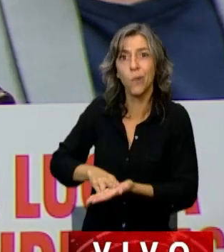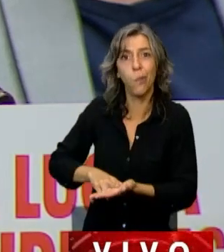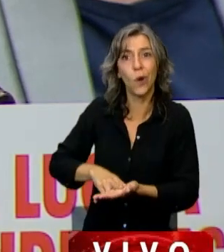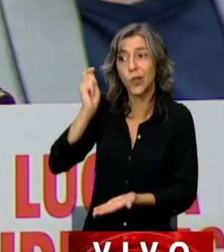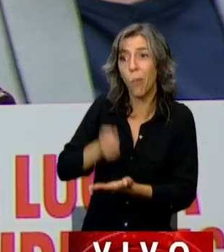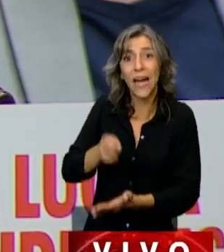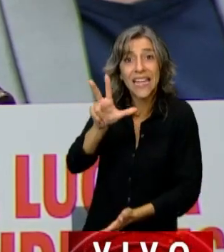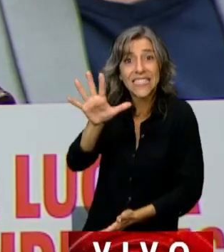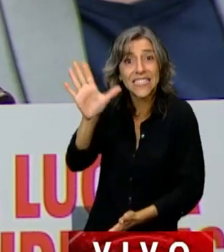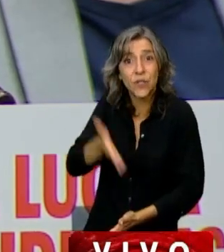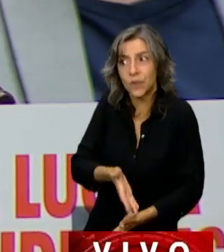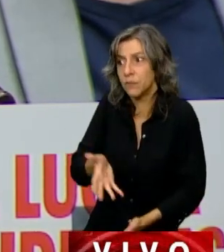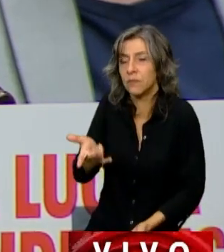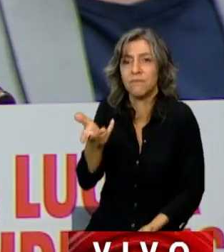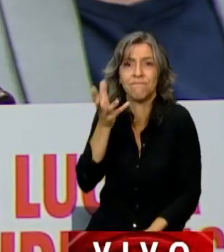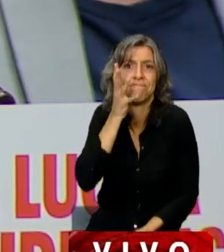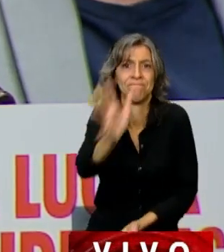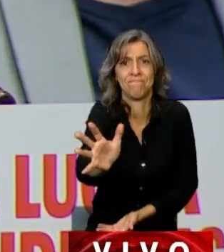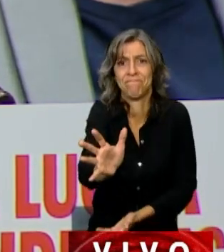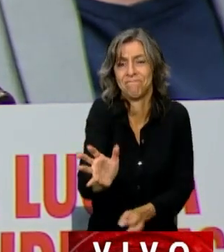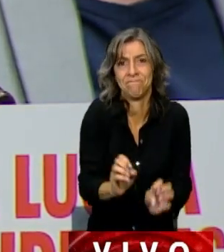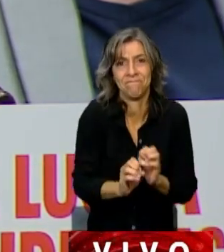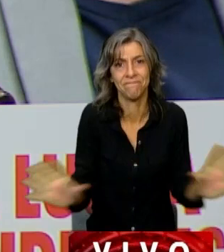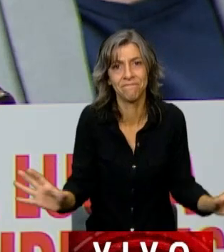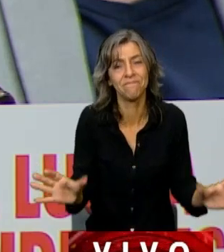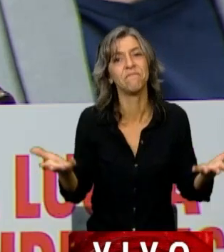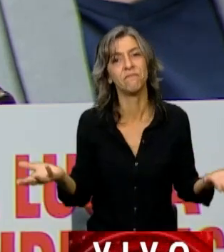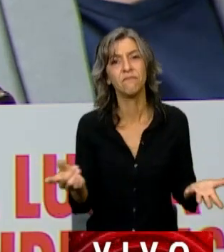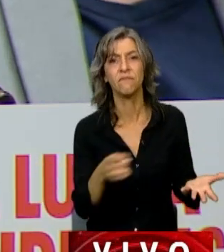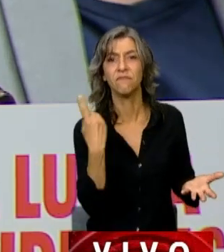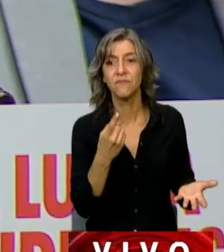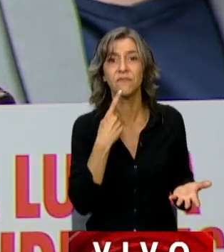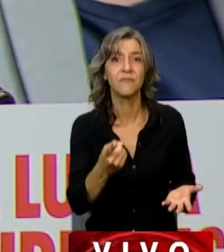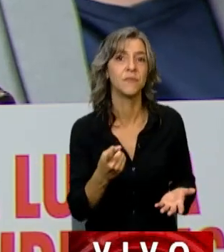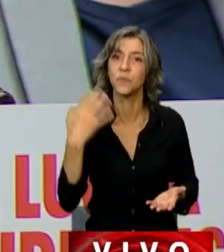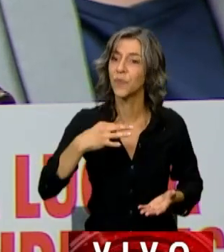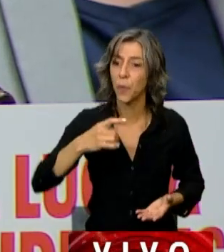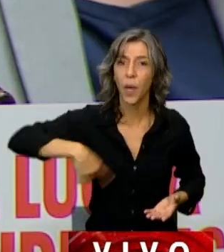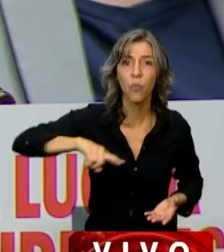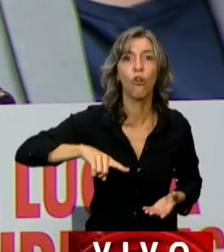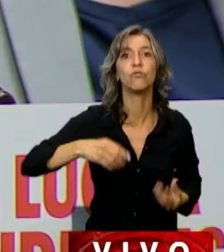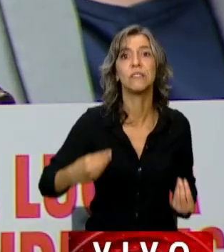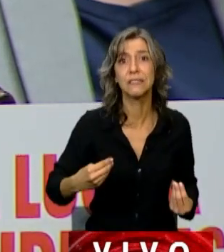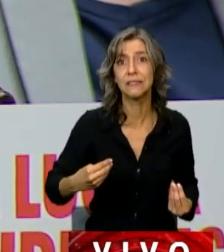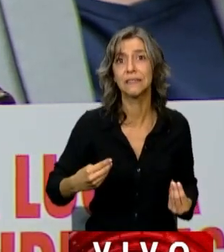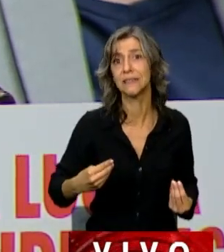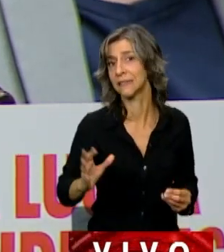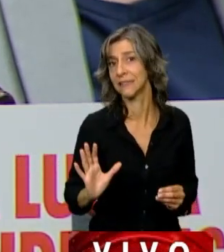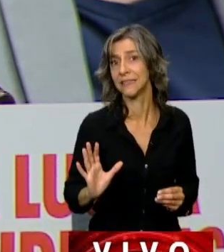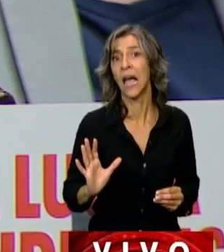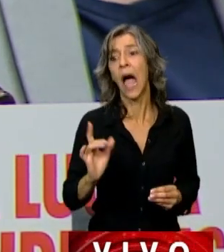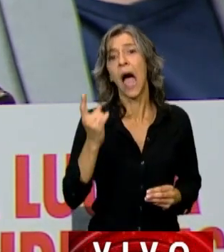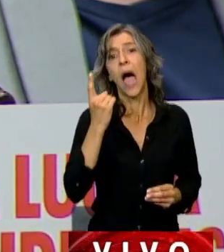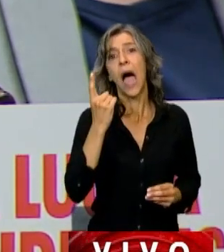verdaderamente un escándalo y por lo tanto a esto se le podría llamar redistribución de la pobreza.